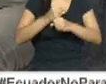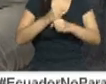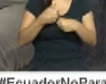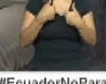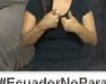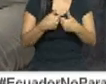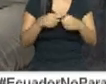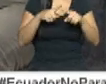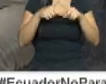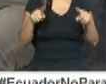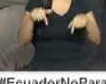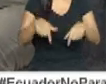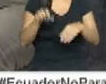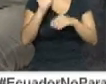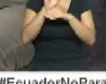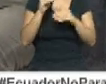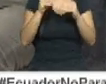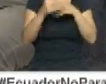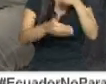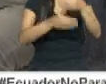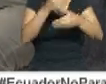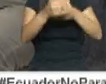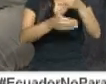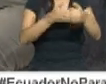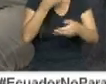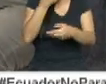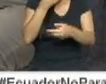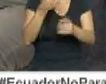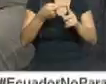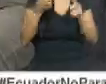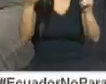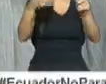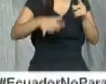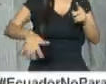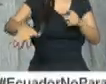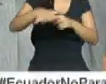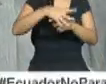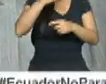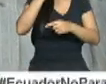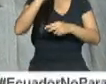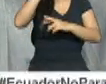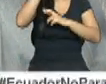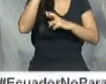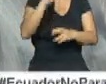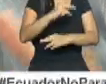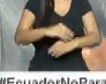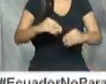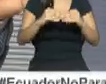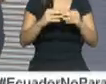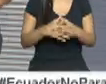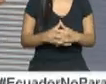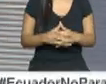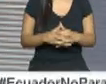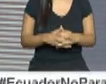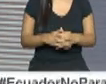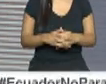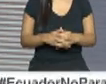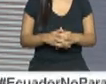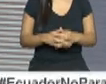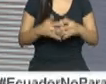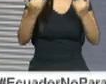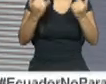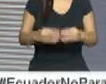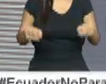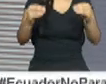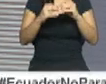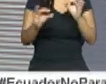y un país que tenga capacidades defensivas sean respetadas por... Ahora, incluso ahora con un nuevo rol que está